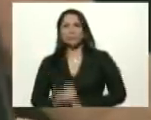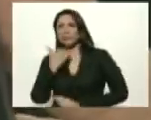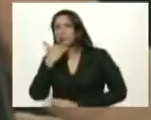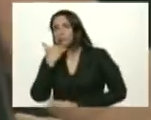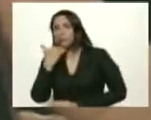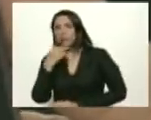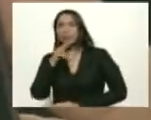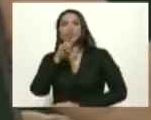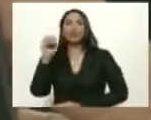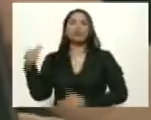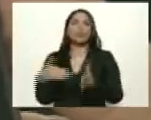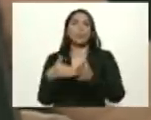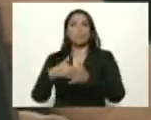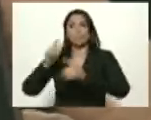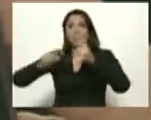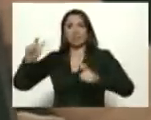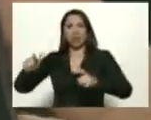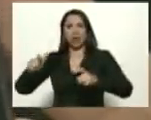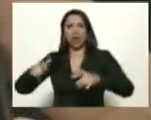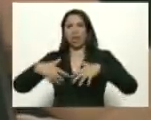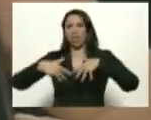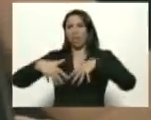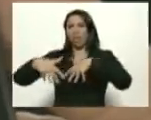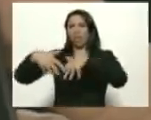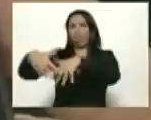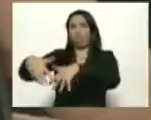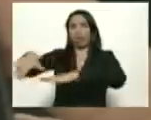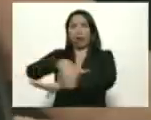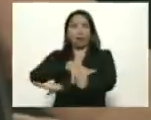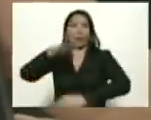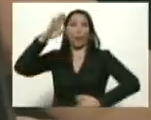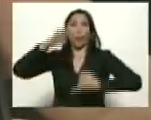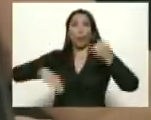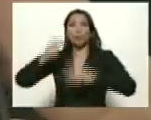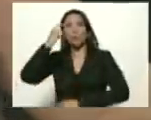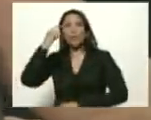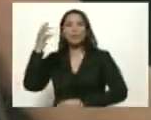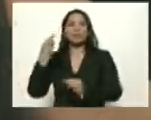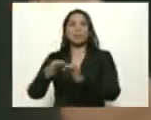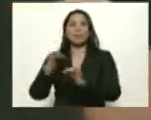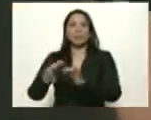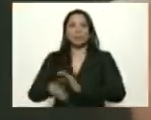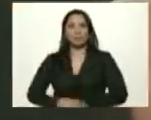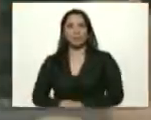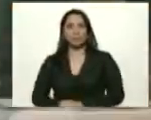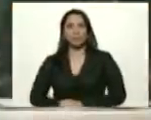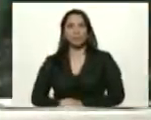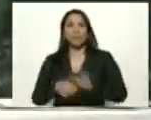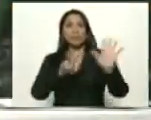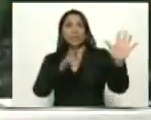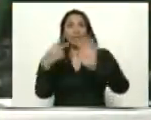Aproximadamente 200.000 personas desfilaron por las calles en los últimos días de septiembre.